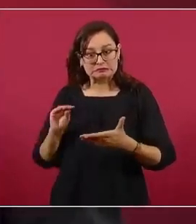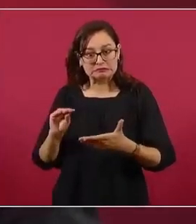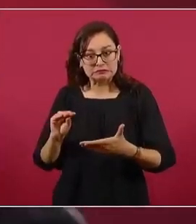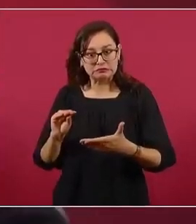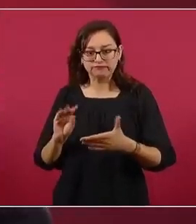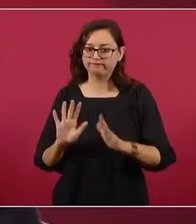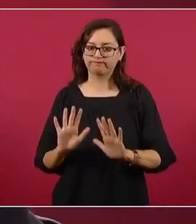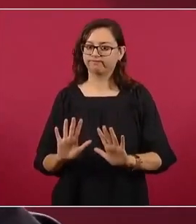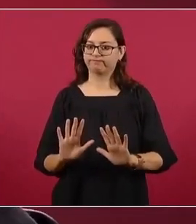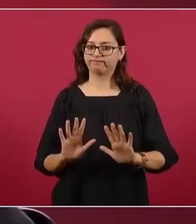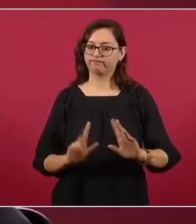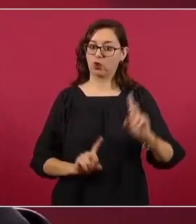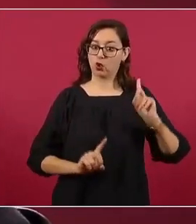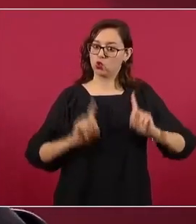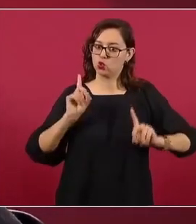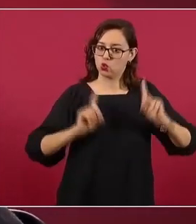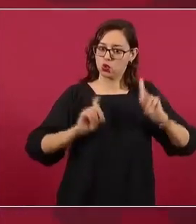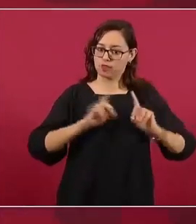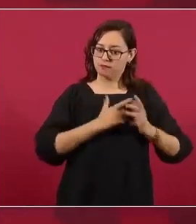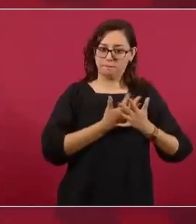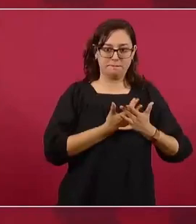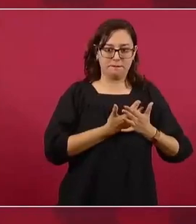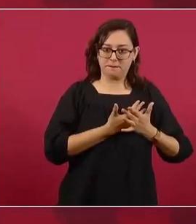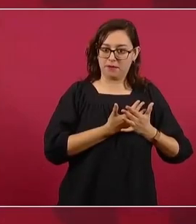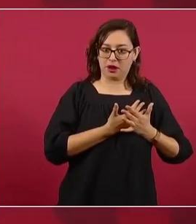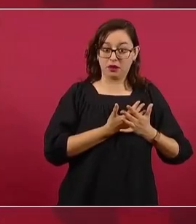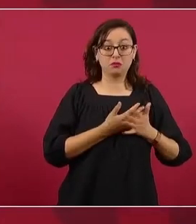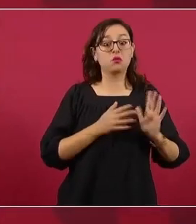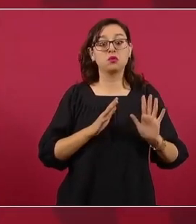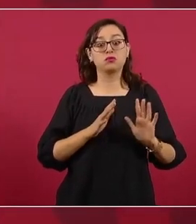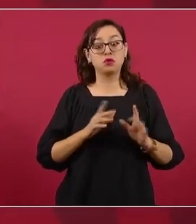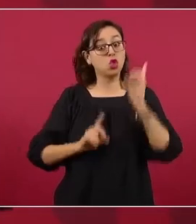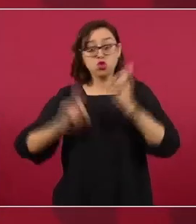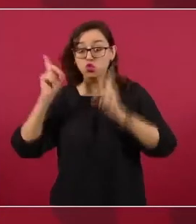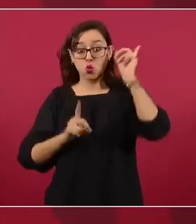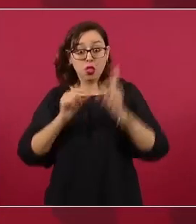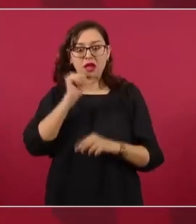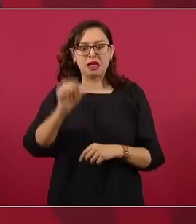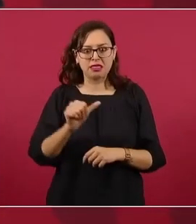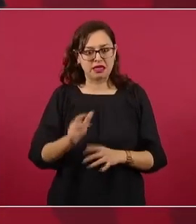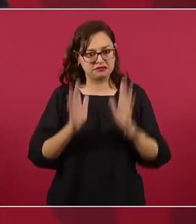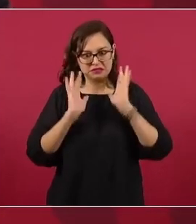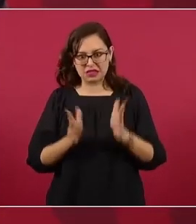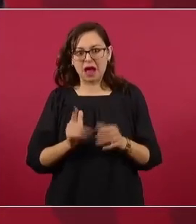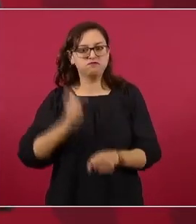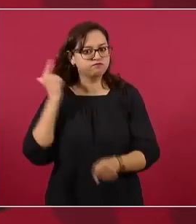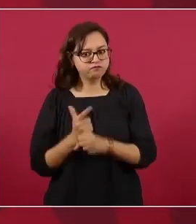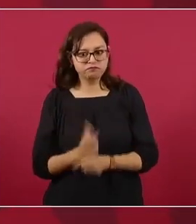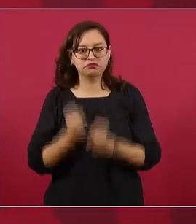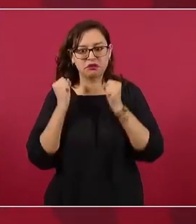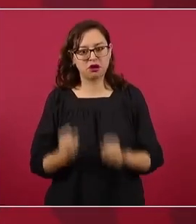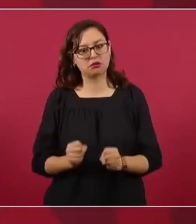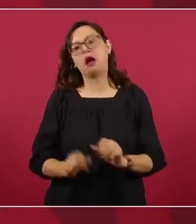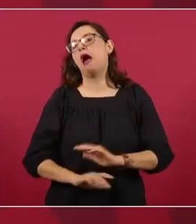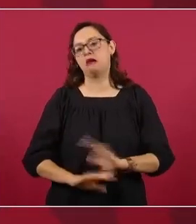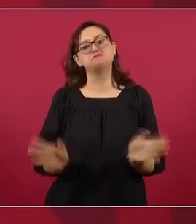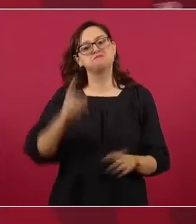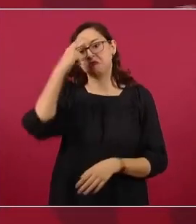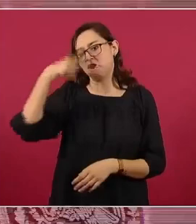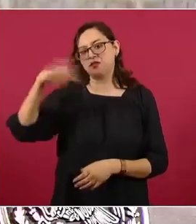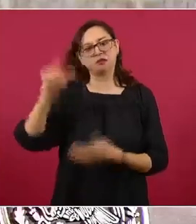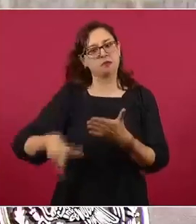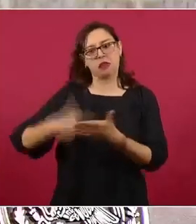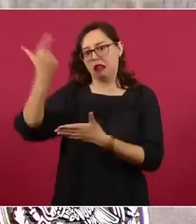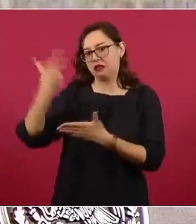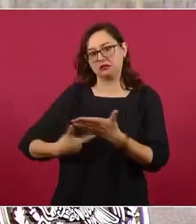hay, hay que enlistar. Por ejemplo, cuando colaboramos en operativos de